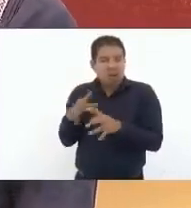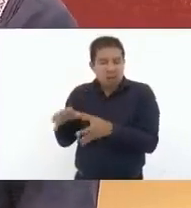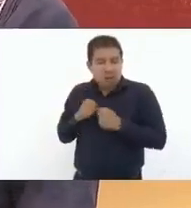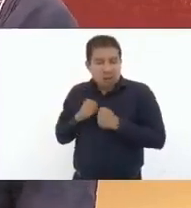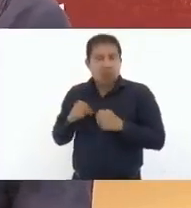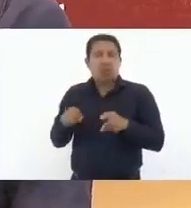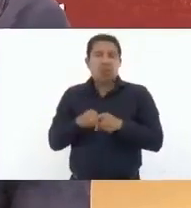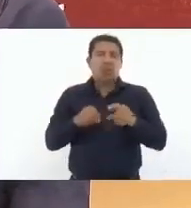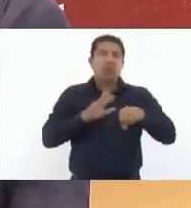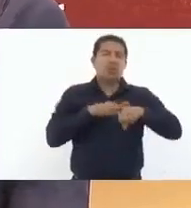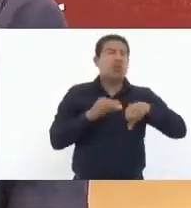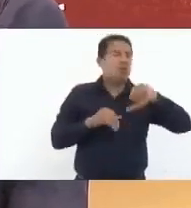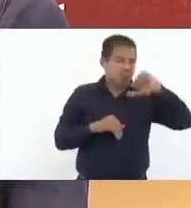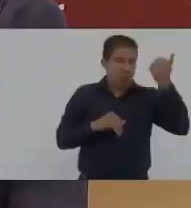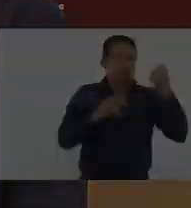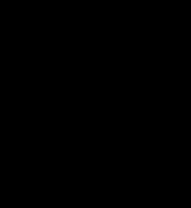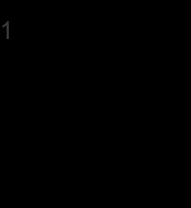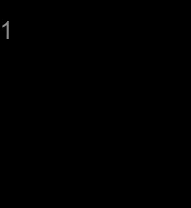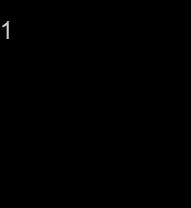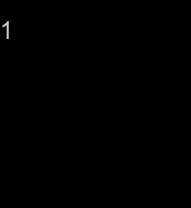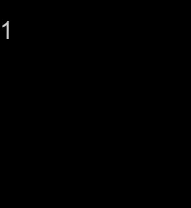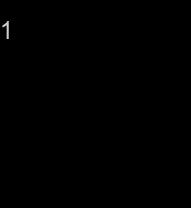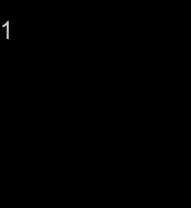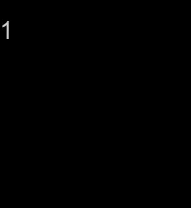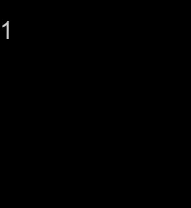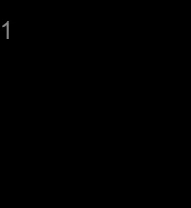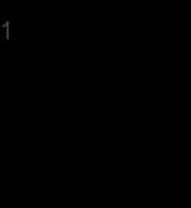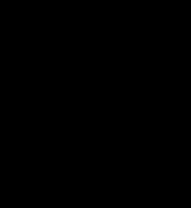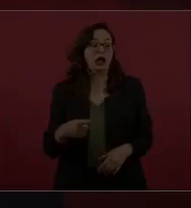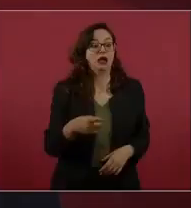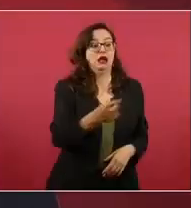Cuba y de otros países para